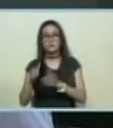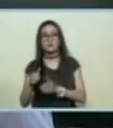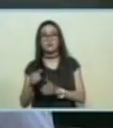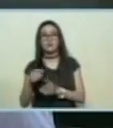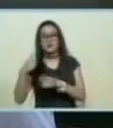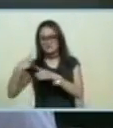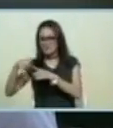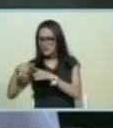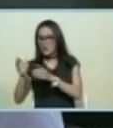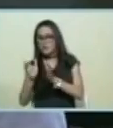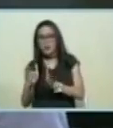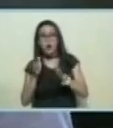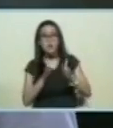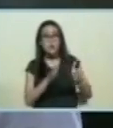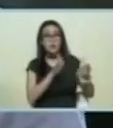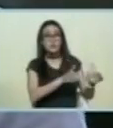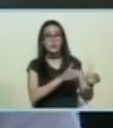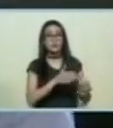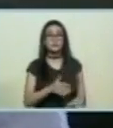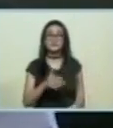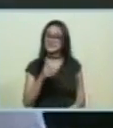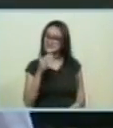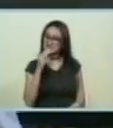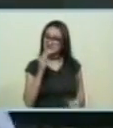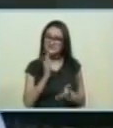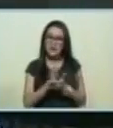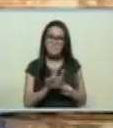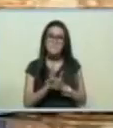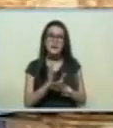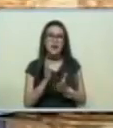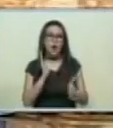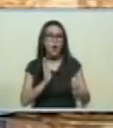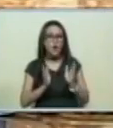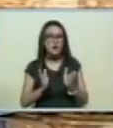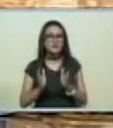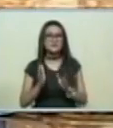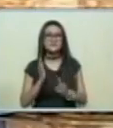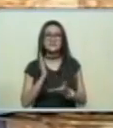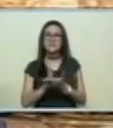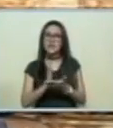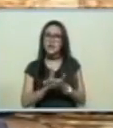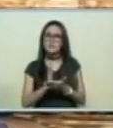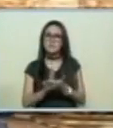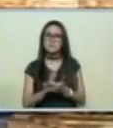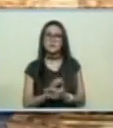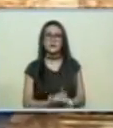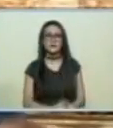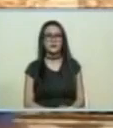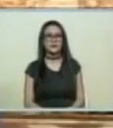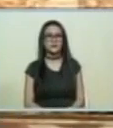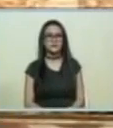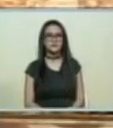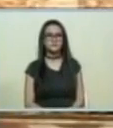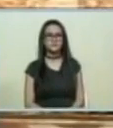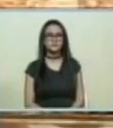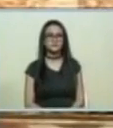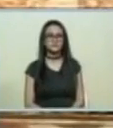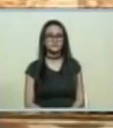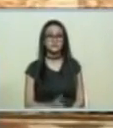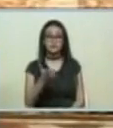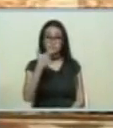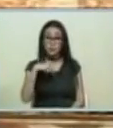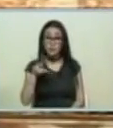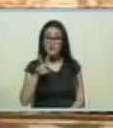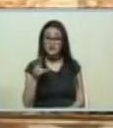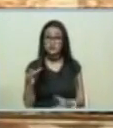movimientos, etcétera, etcétera. Tengamos siempre la visión organizativa común, porque el movimiento Somos